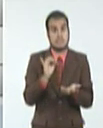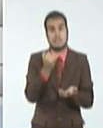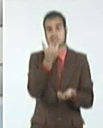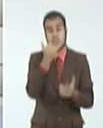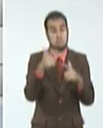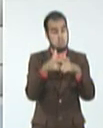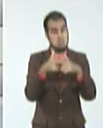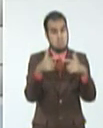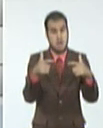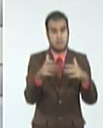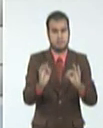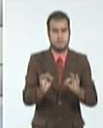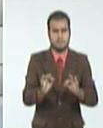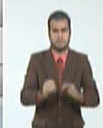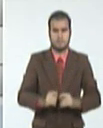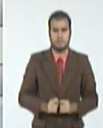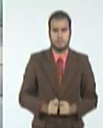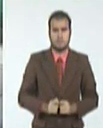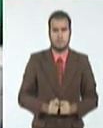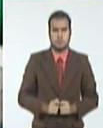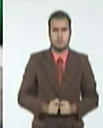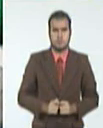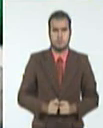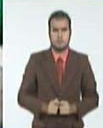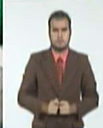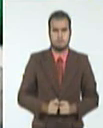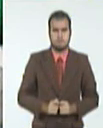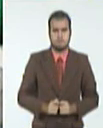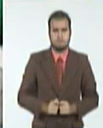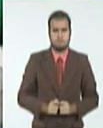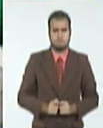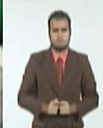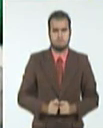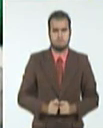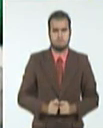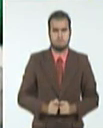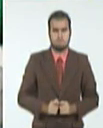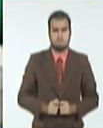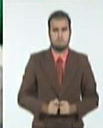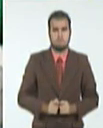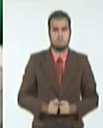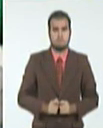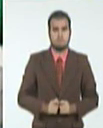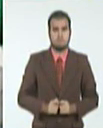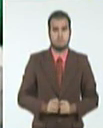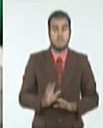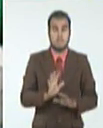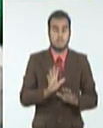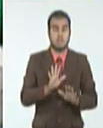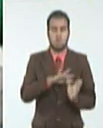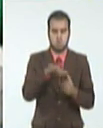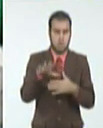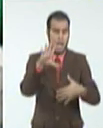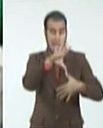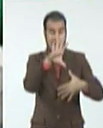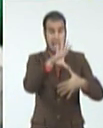COVID. Las Américas, que sigue siendo el epicentro de la pandemia, aportando el